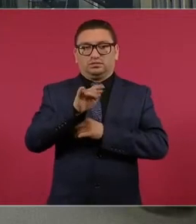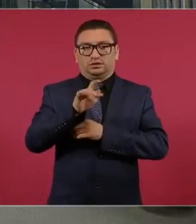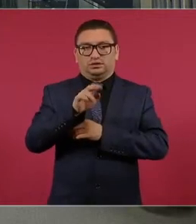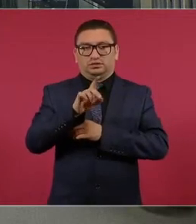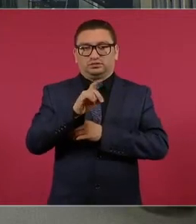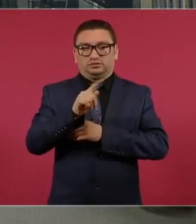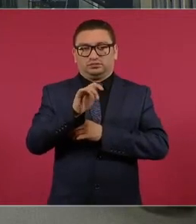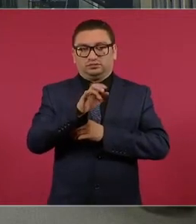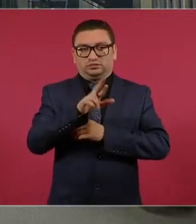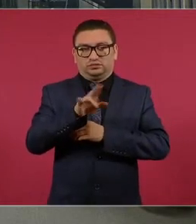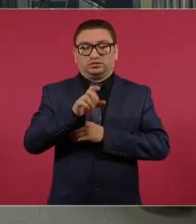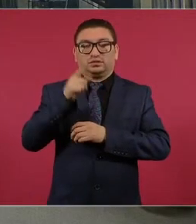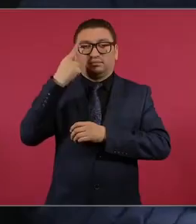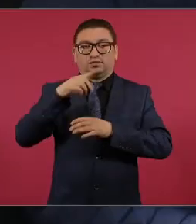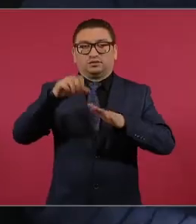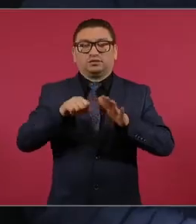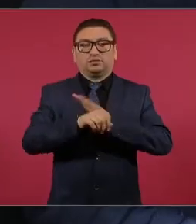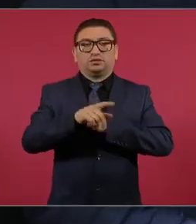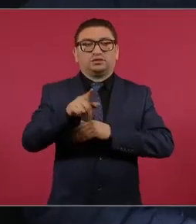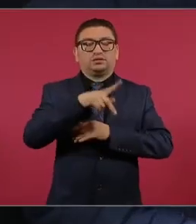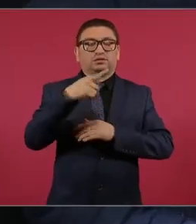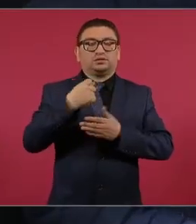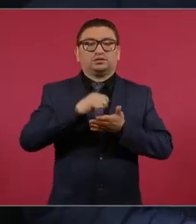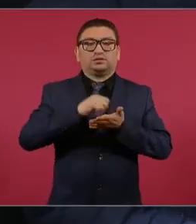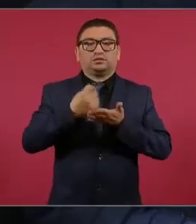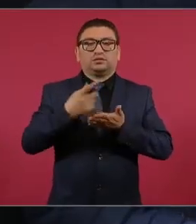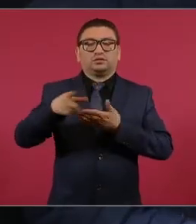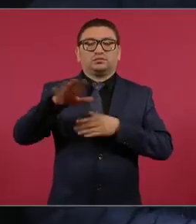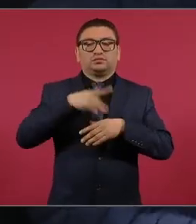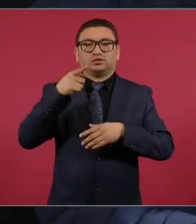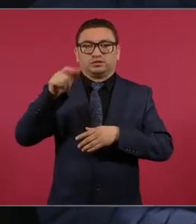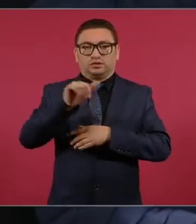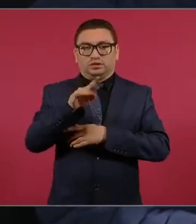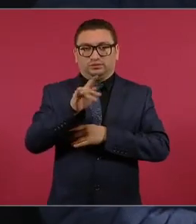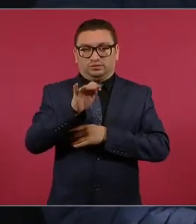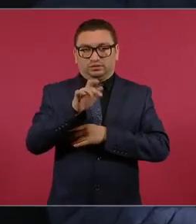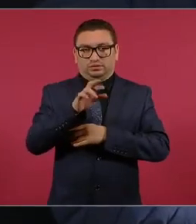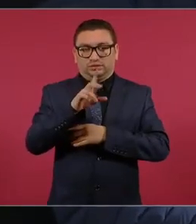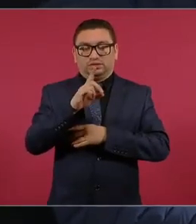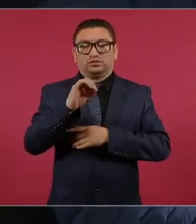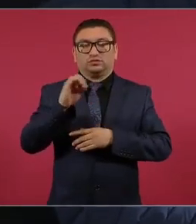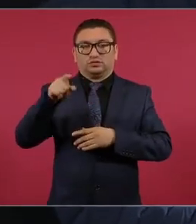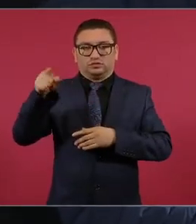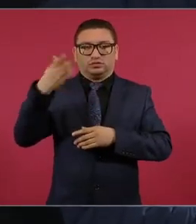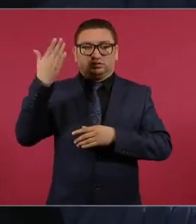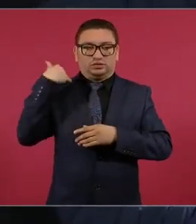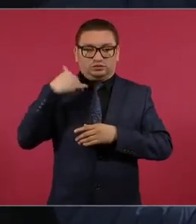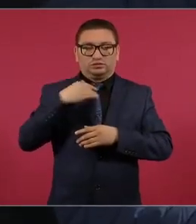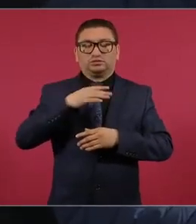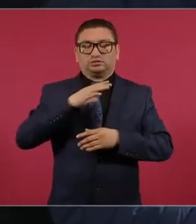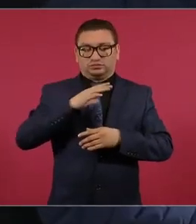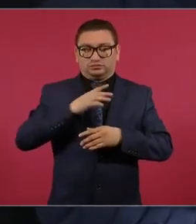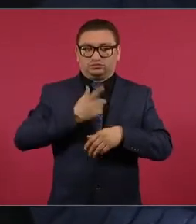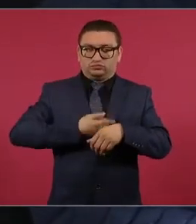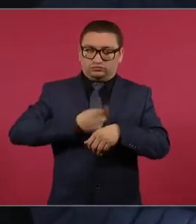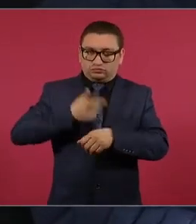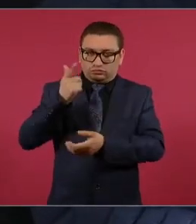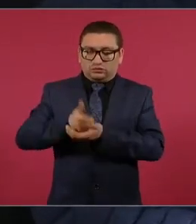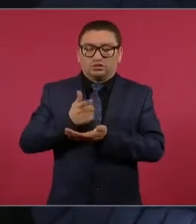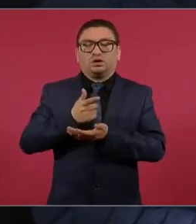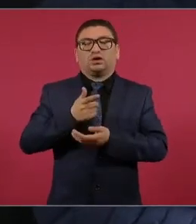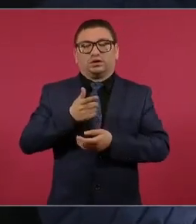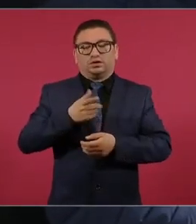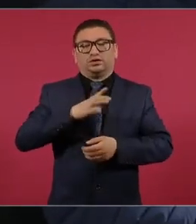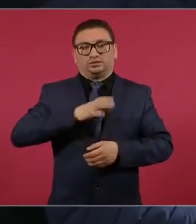Torre zirp y llevarlo a Tamaulipas cuando Abelardo recién había sido diagnosticado con cáncer la detención